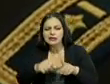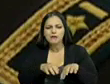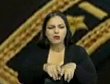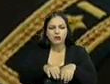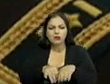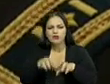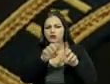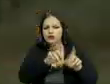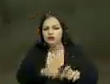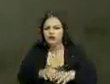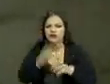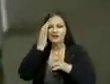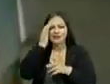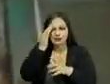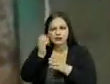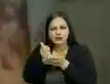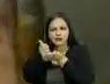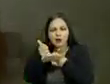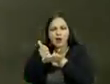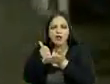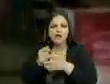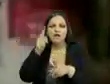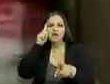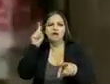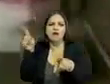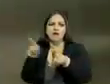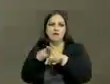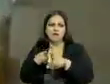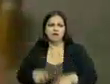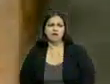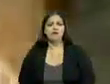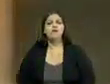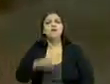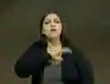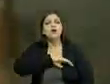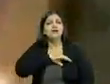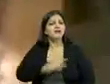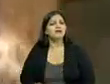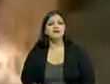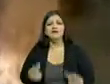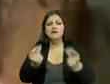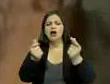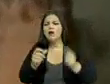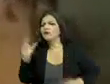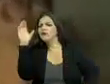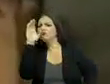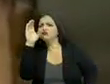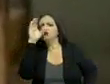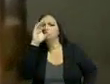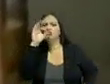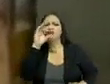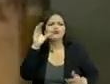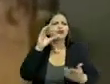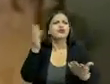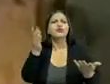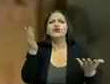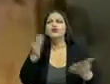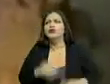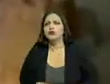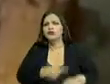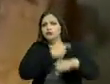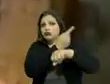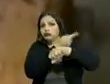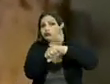de emergencia y de inmediato montó un operativo, tanto por tierra y aire. Esos disparos se escucharon tras la